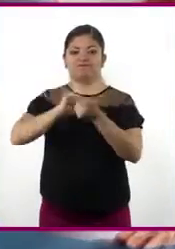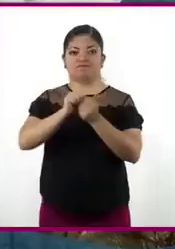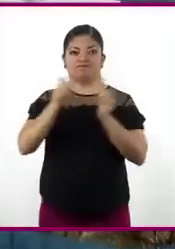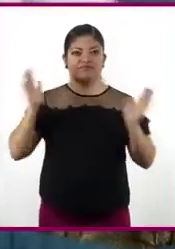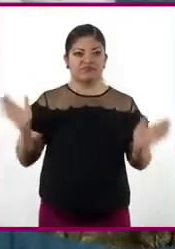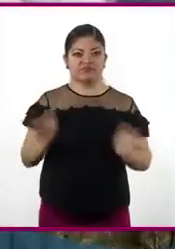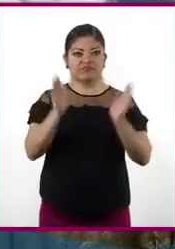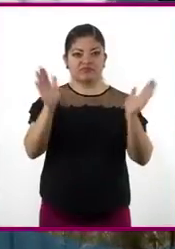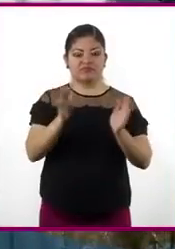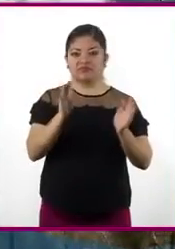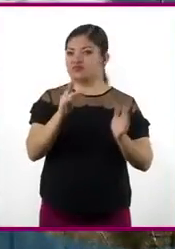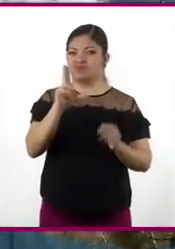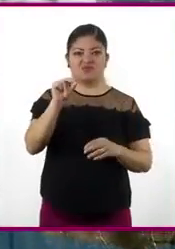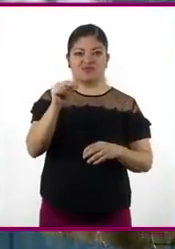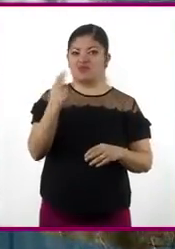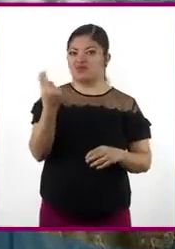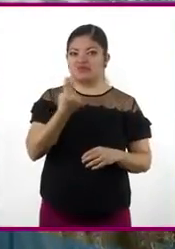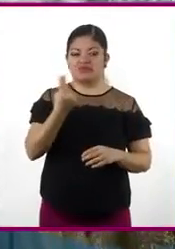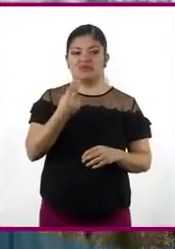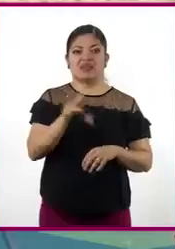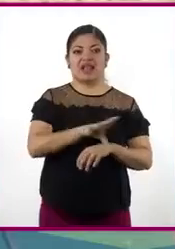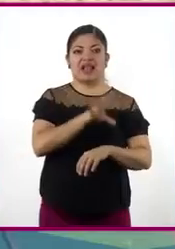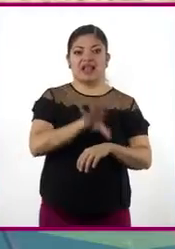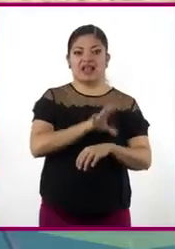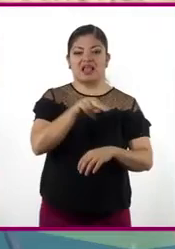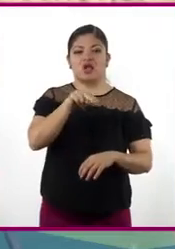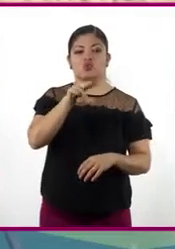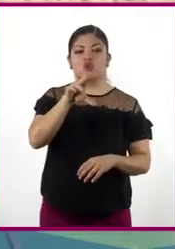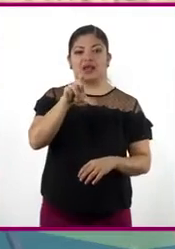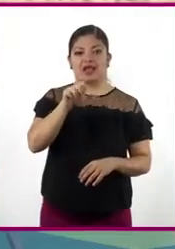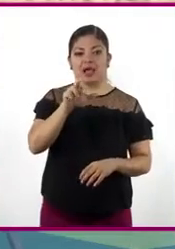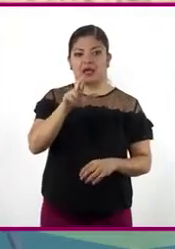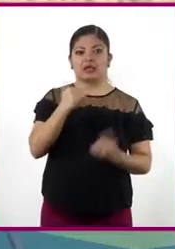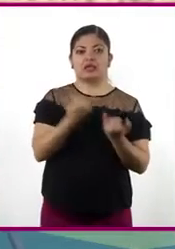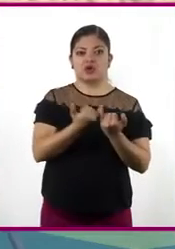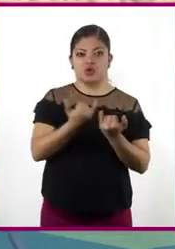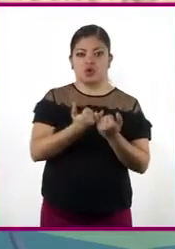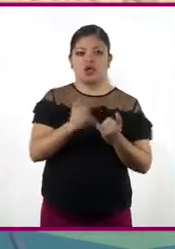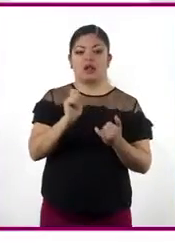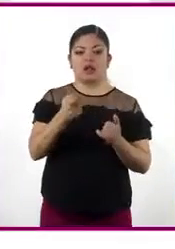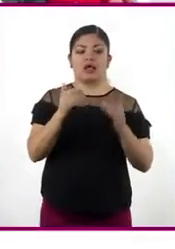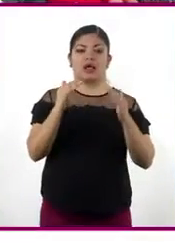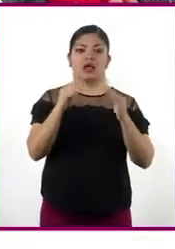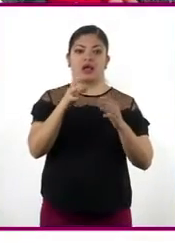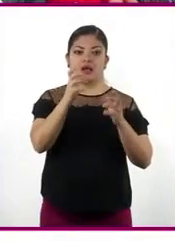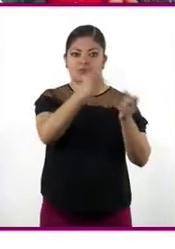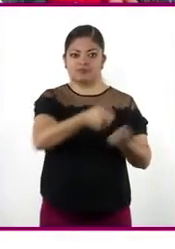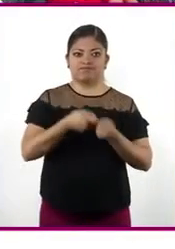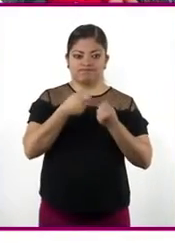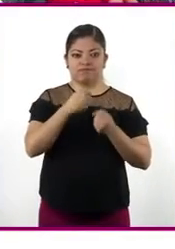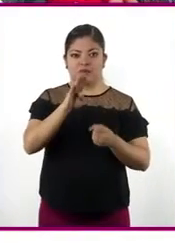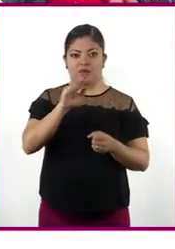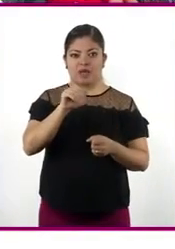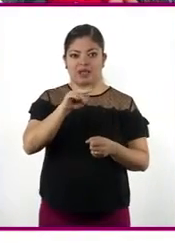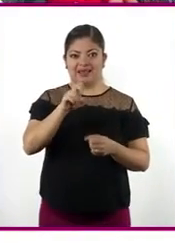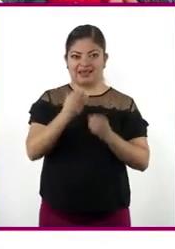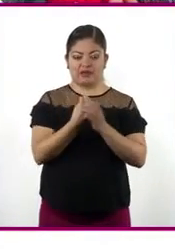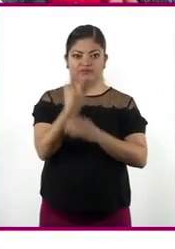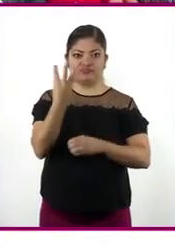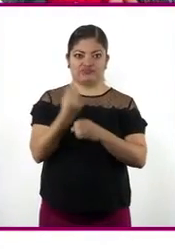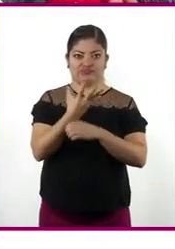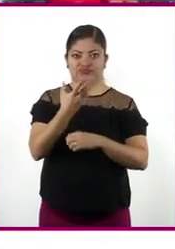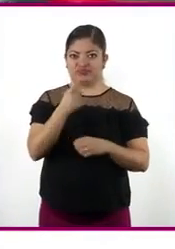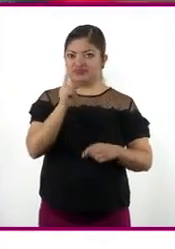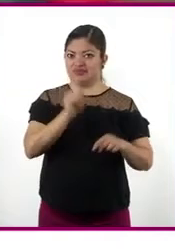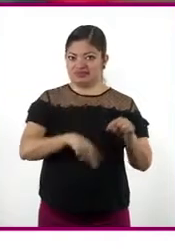en contra del uso de la energía nuclear y de la caza de ballenas. En el marco de esta organización se